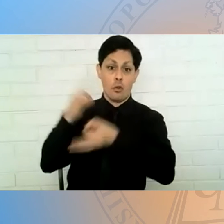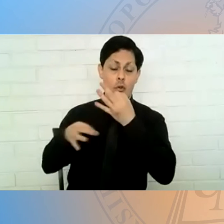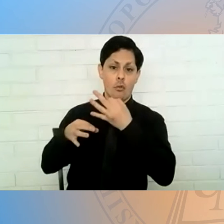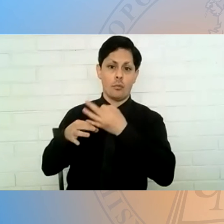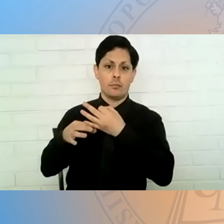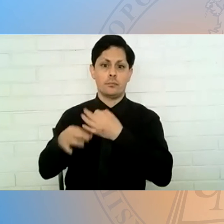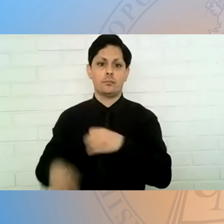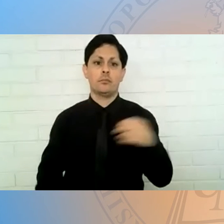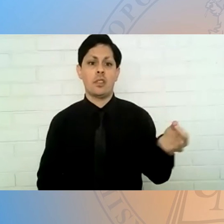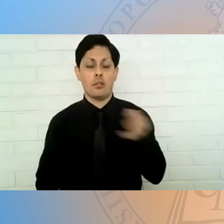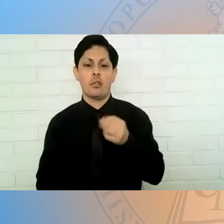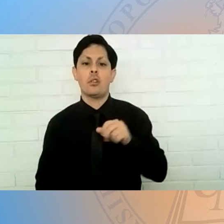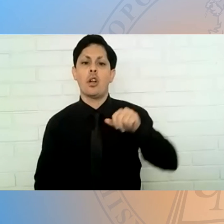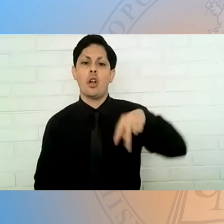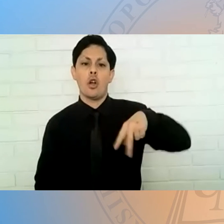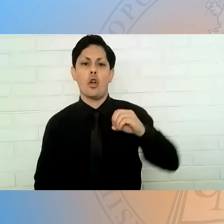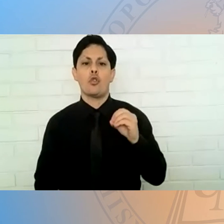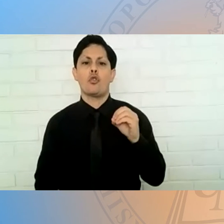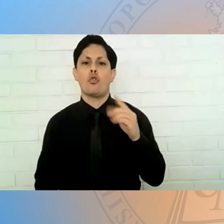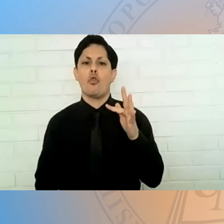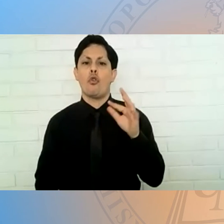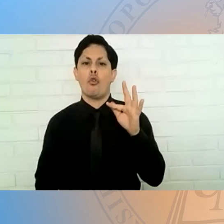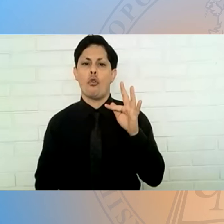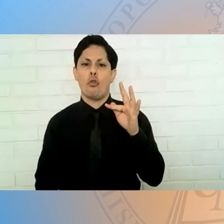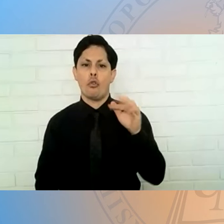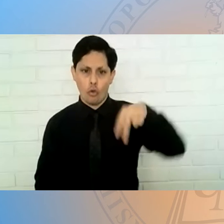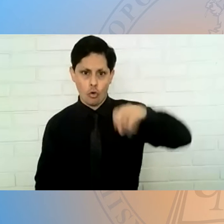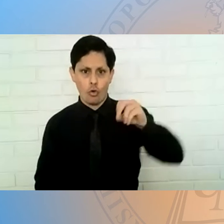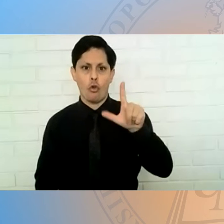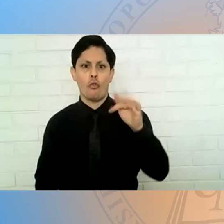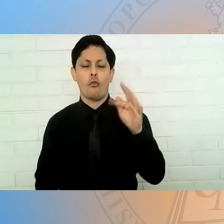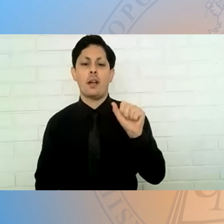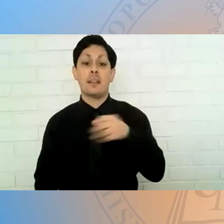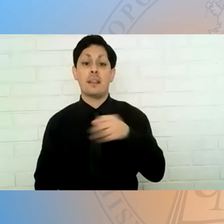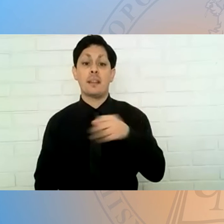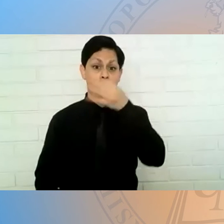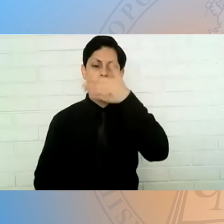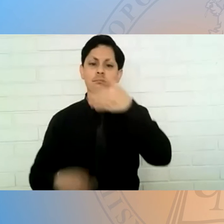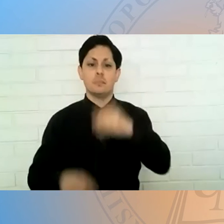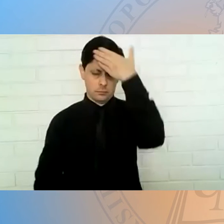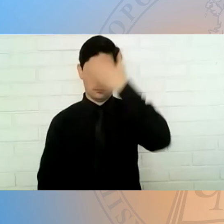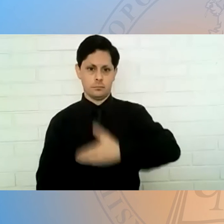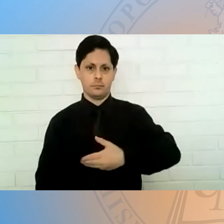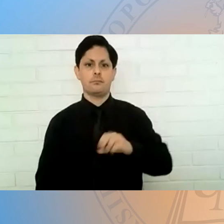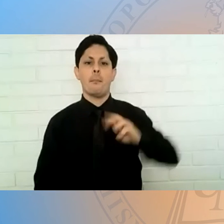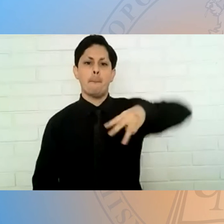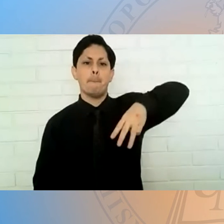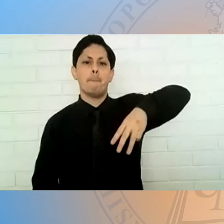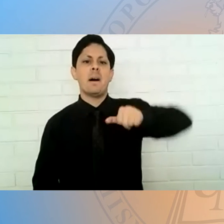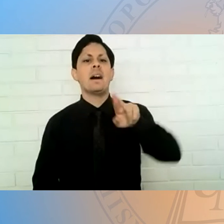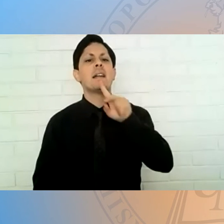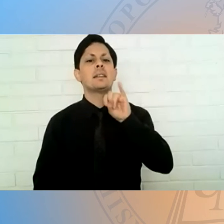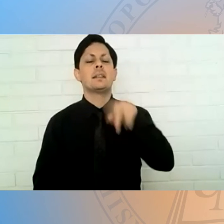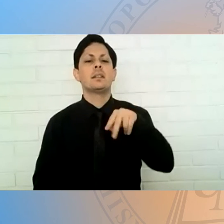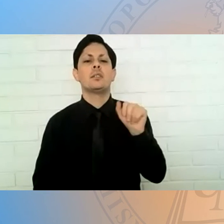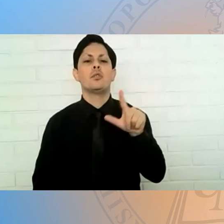Ibáñez. Nos rememora también las palabras de Martin Luther King en el ámbito del quehacer de los docentes, y eso